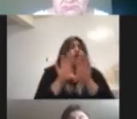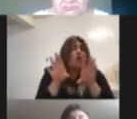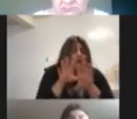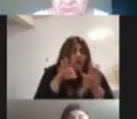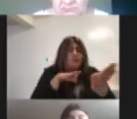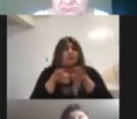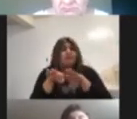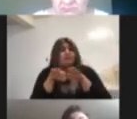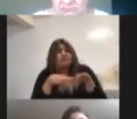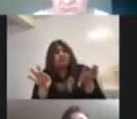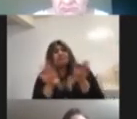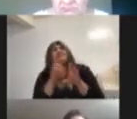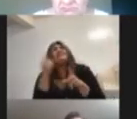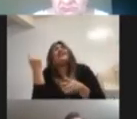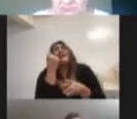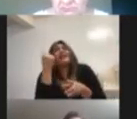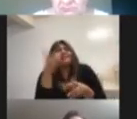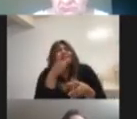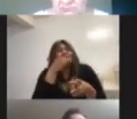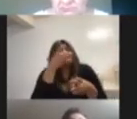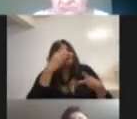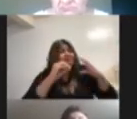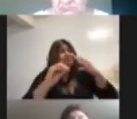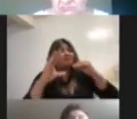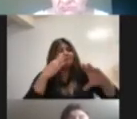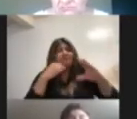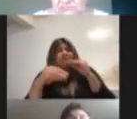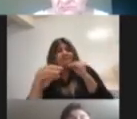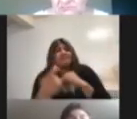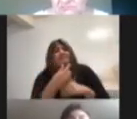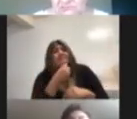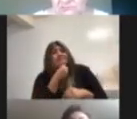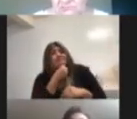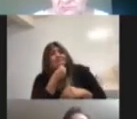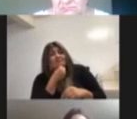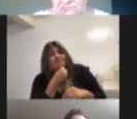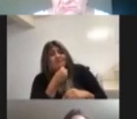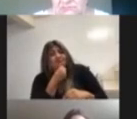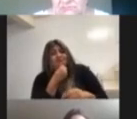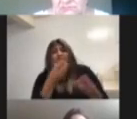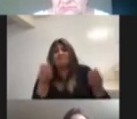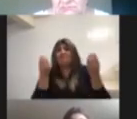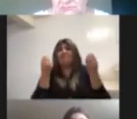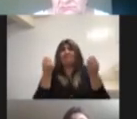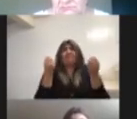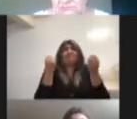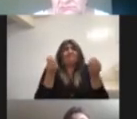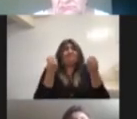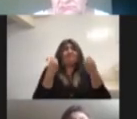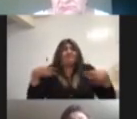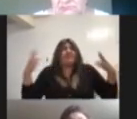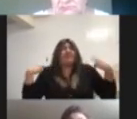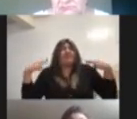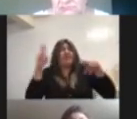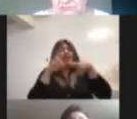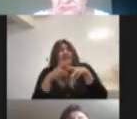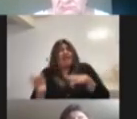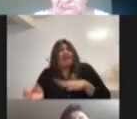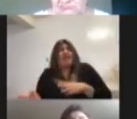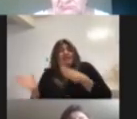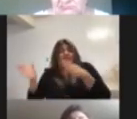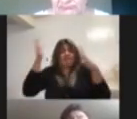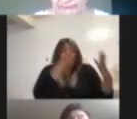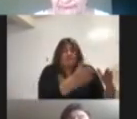que se va a enseñar? Muchas veces los maestros entran a trabajar con los niños y ni los padres ni